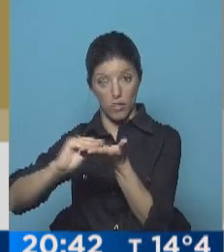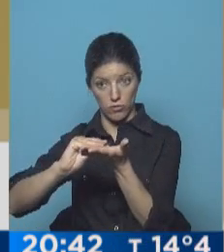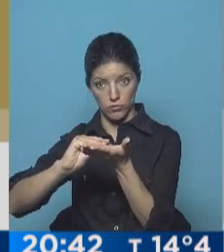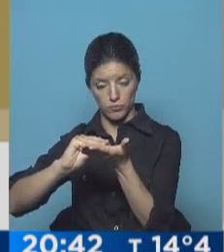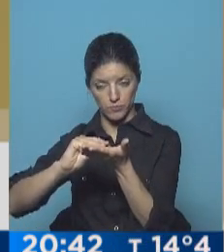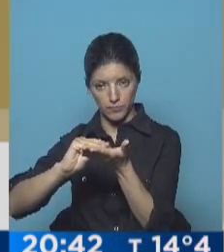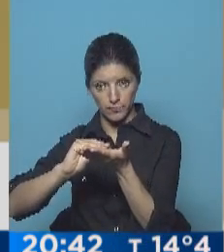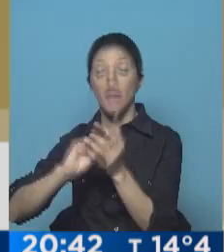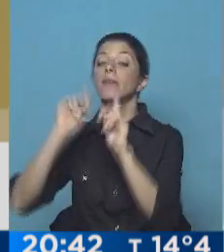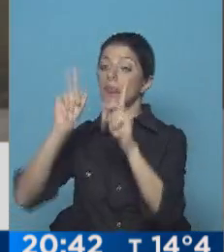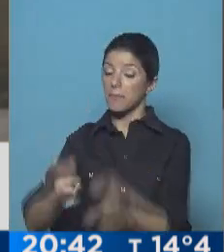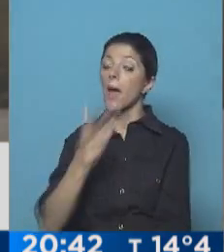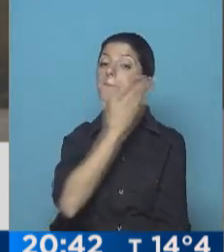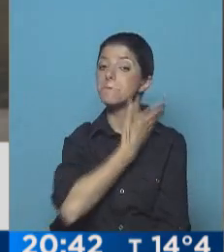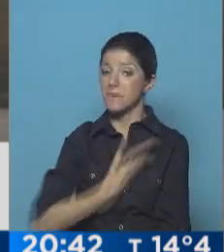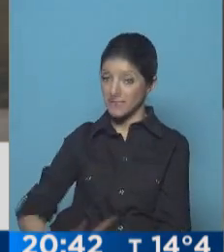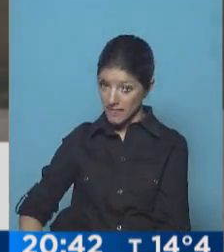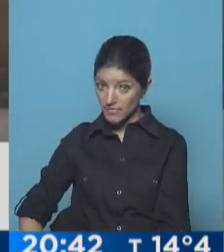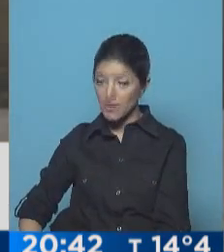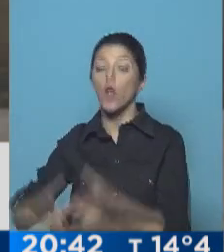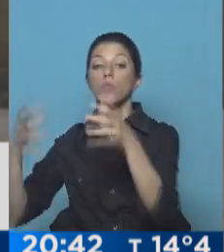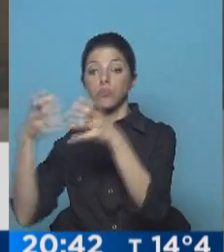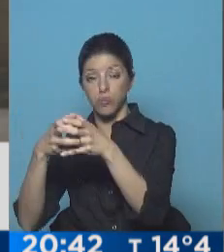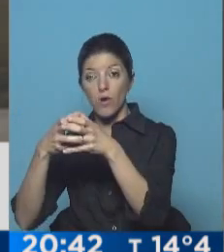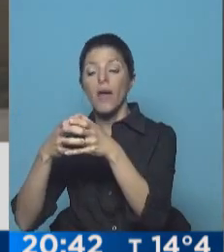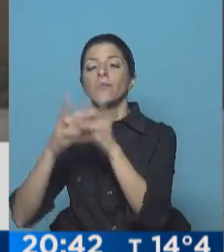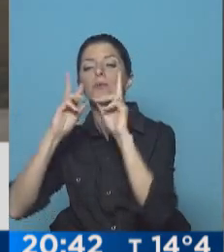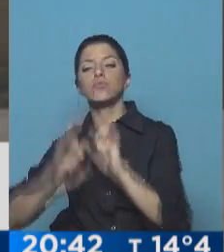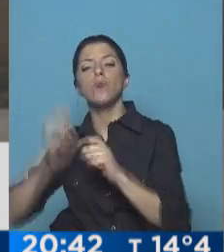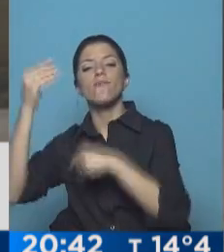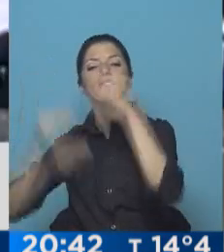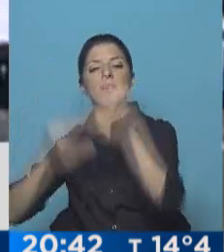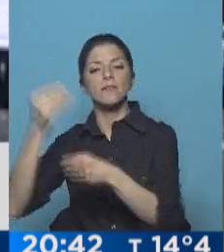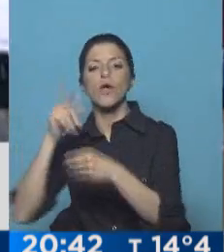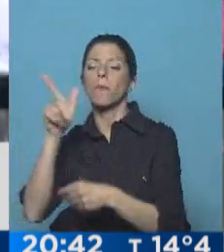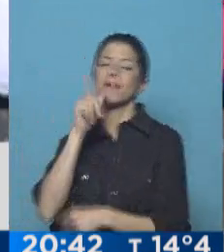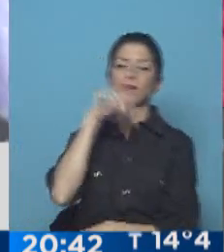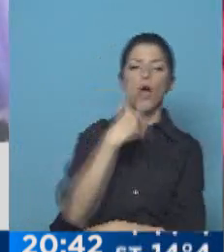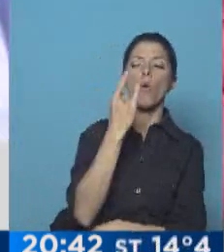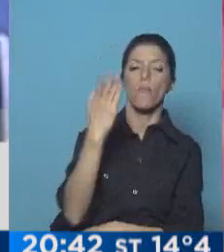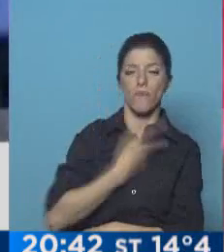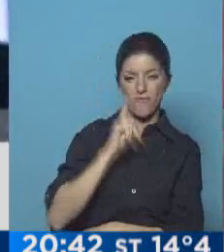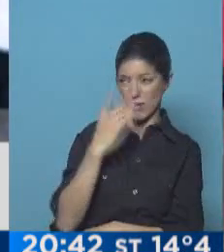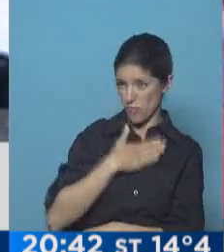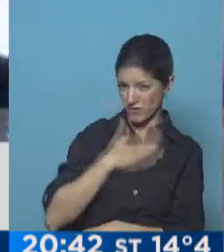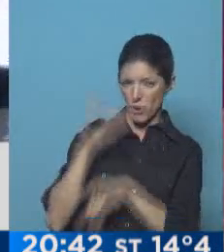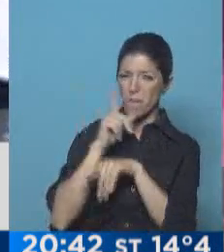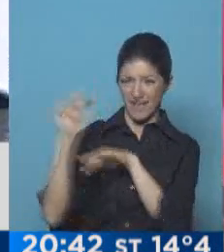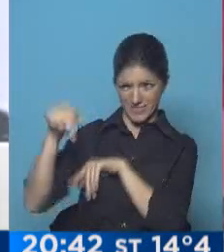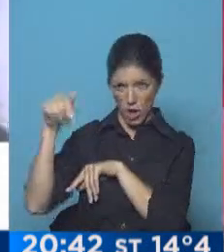políticas. También el presidente de la unidad de análisis financiero, que vendría a ser la similar a la UIF nuestro. Para nosotros, teniendo en